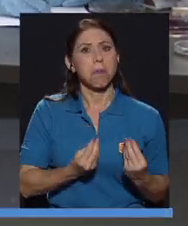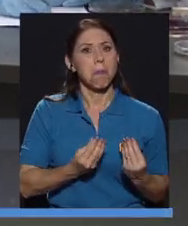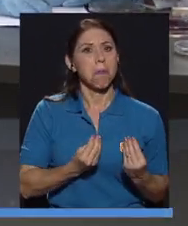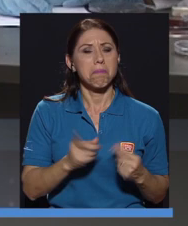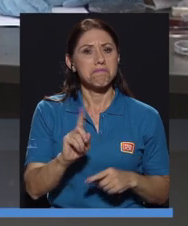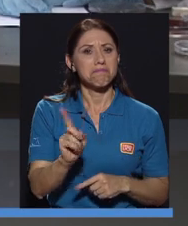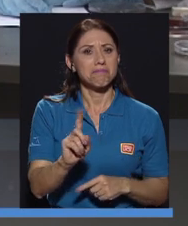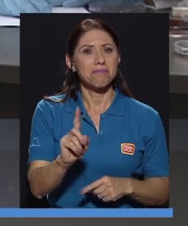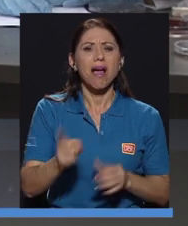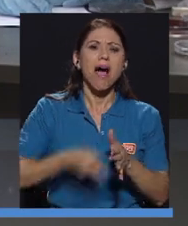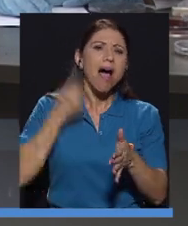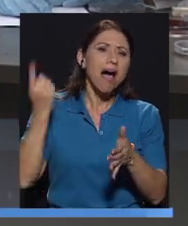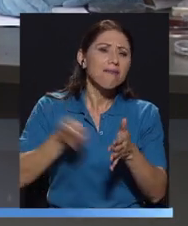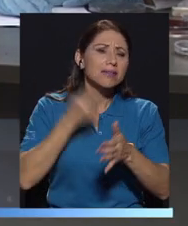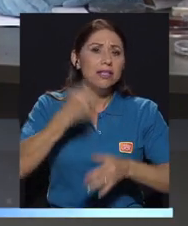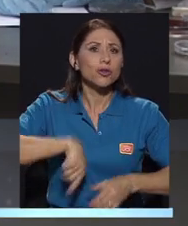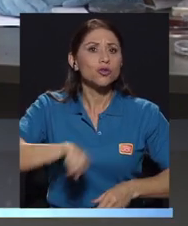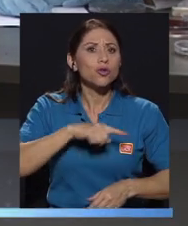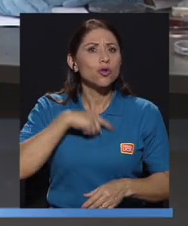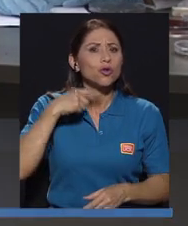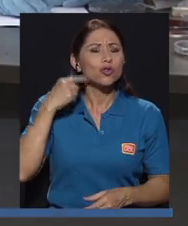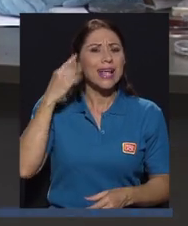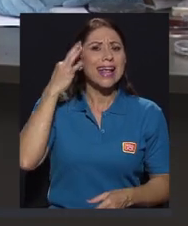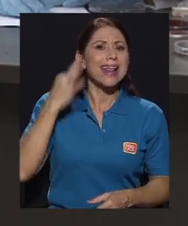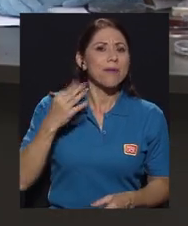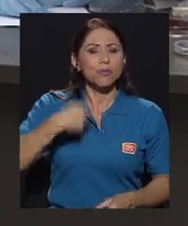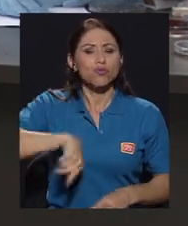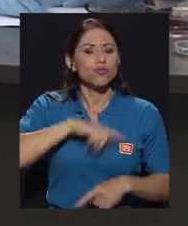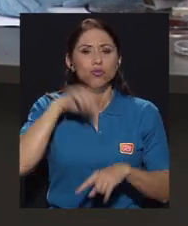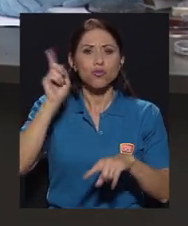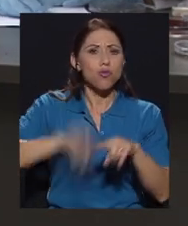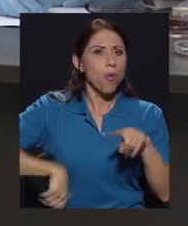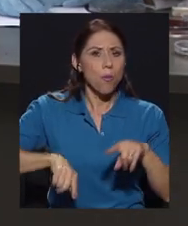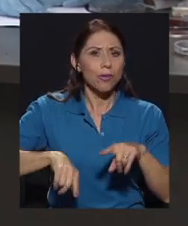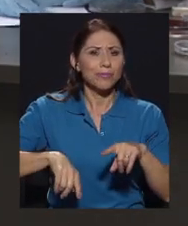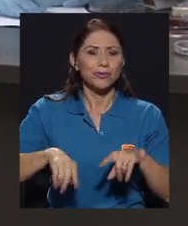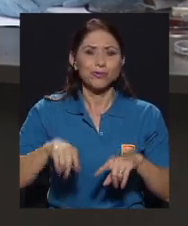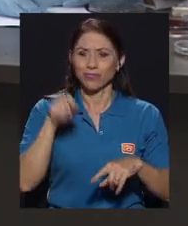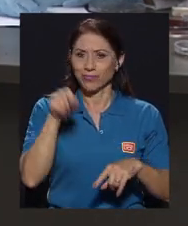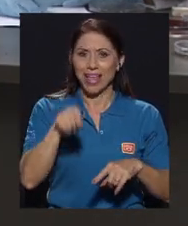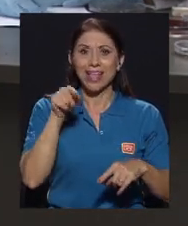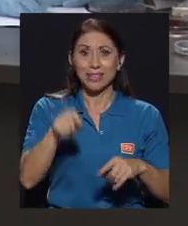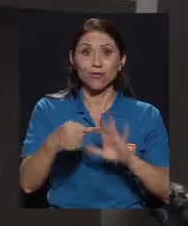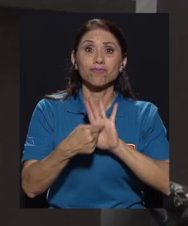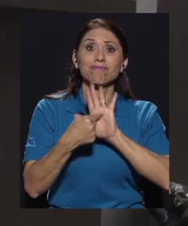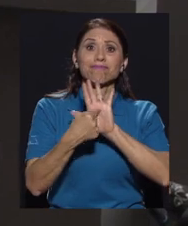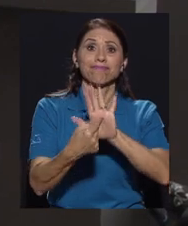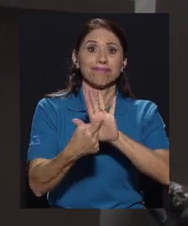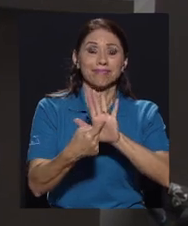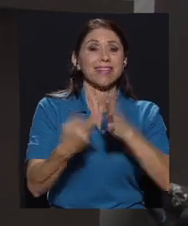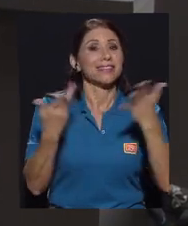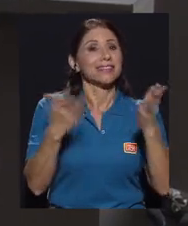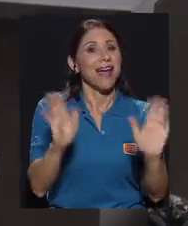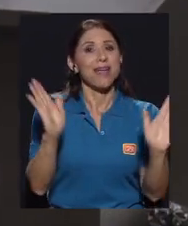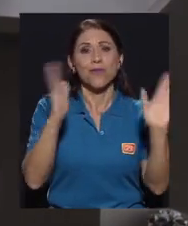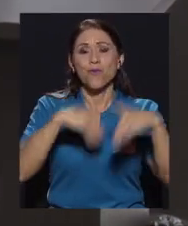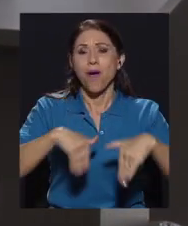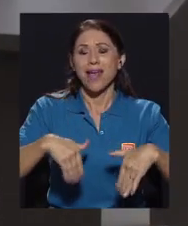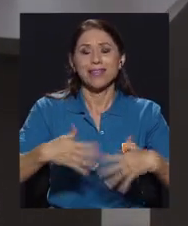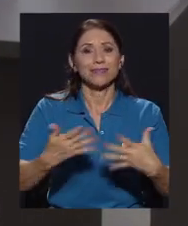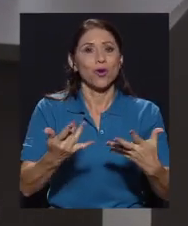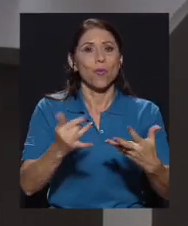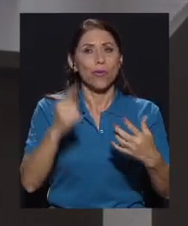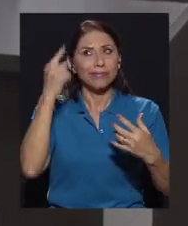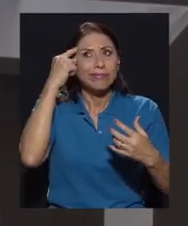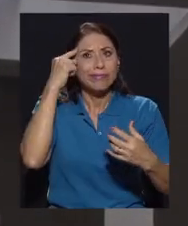miedo, porque también a veces crecemos con la idea de que no podemos. Entonces, todo esto refleja que realmente ya no existen todas